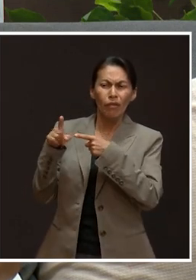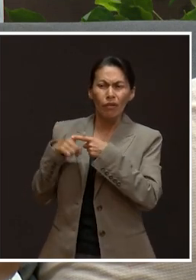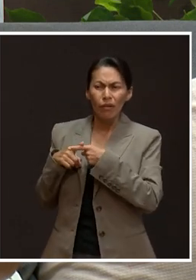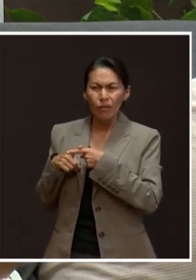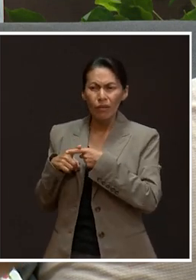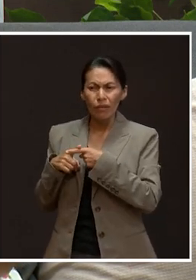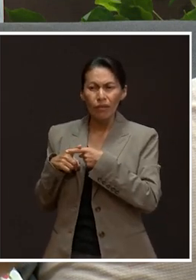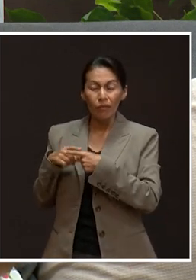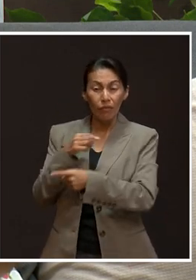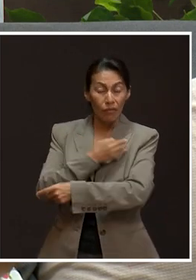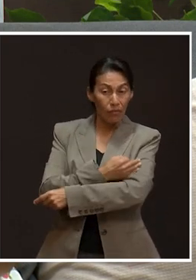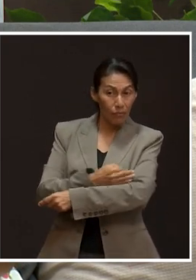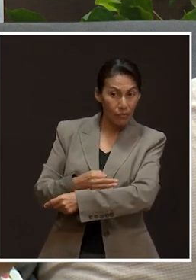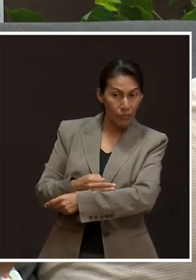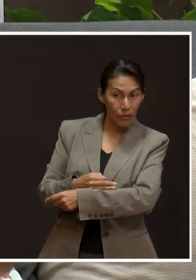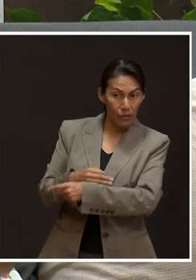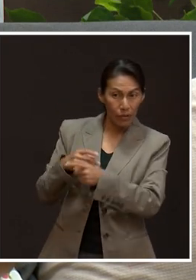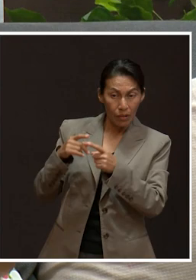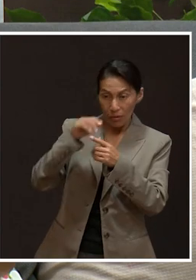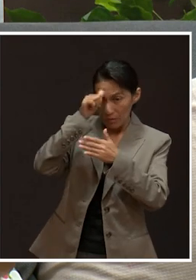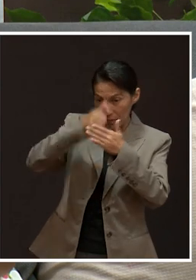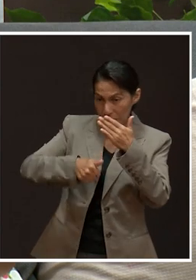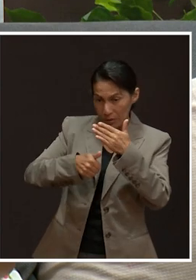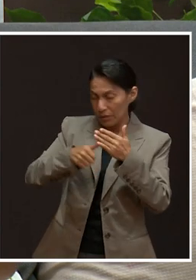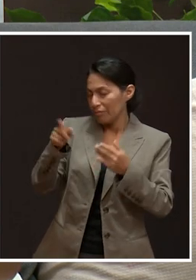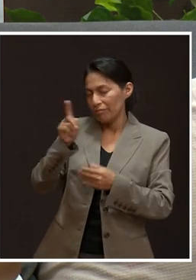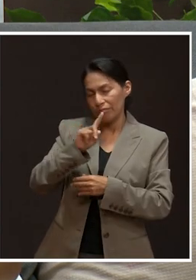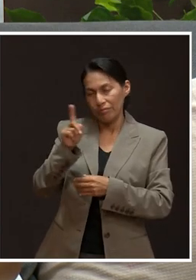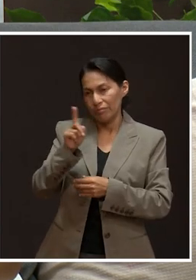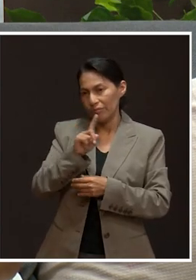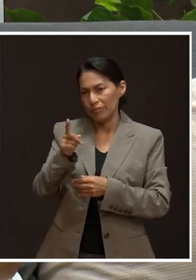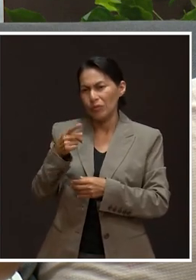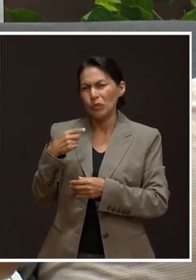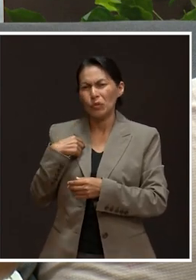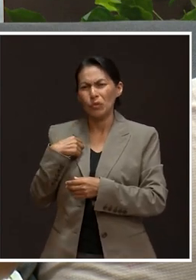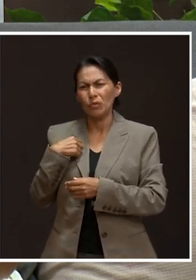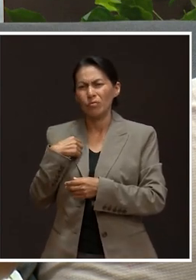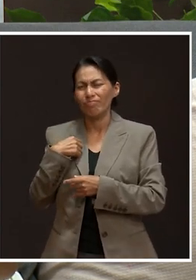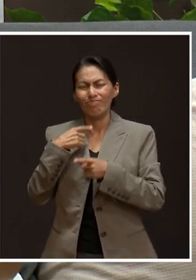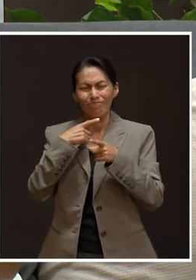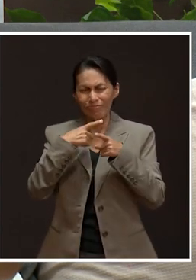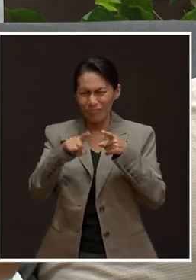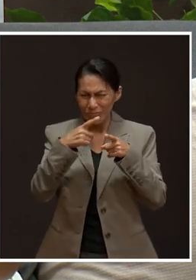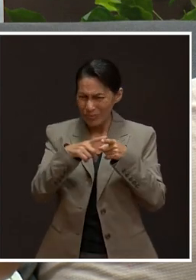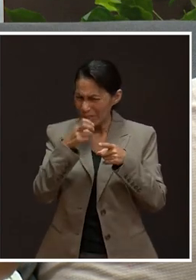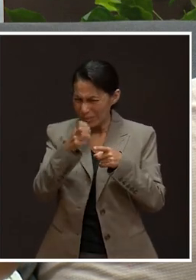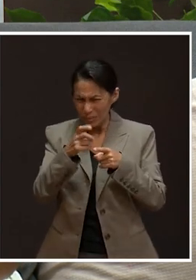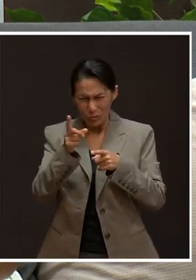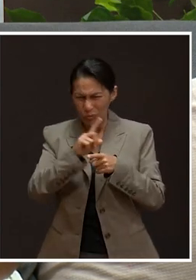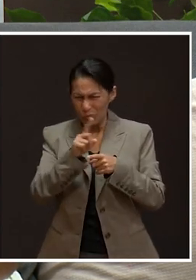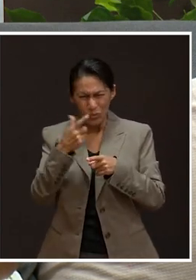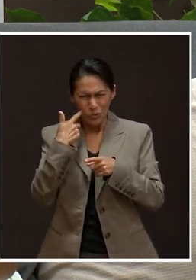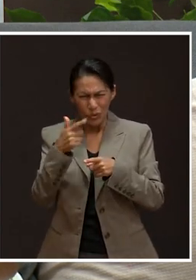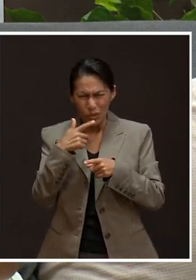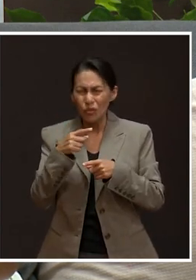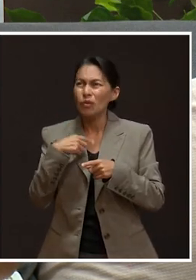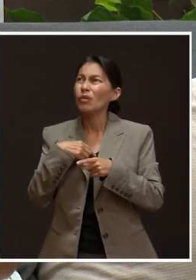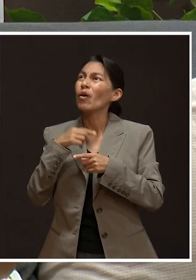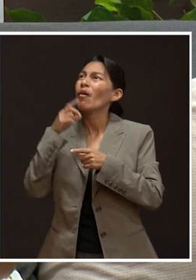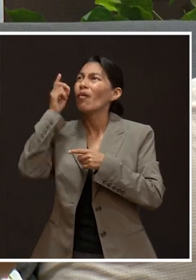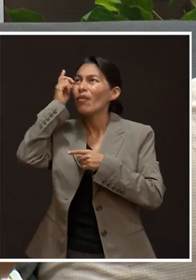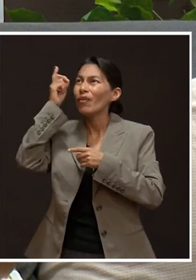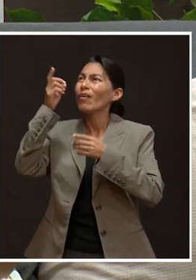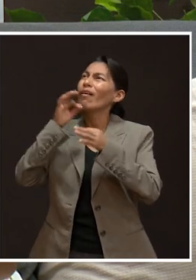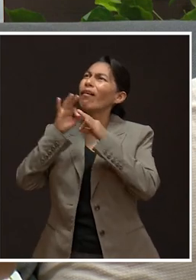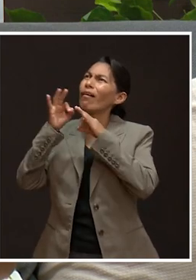porque mi familia no es de la iglesia. Entonces, yo dije, yo quiero algo diferente, yo quiero algo para Dios. Entonces, dije, yo voy a ir a